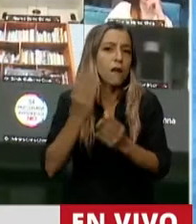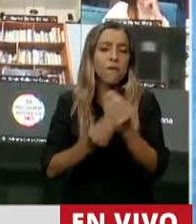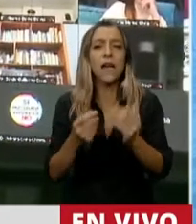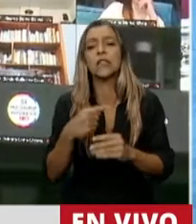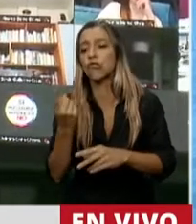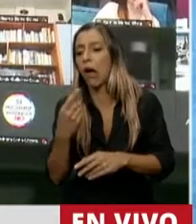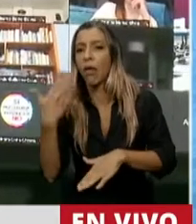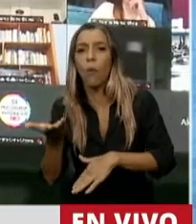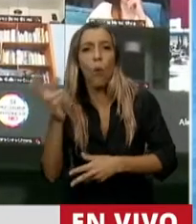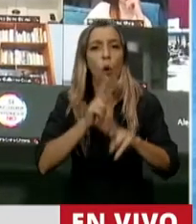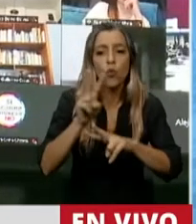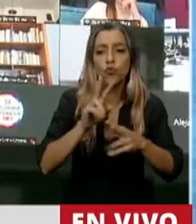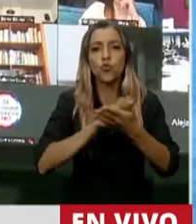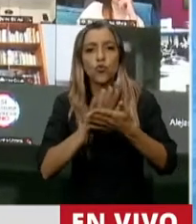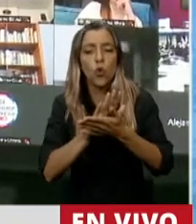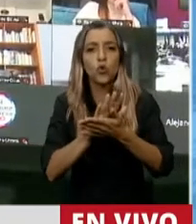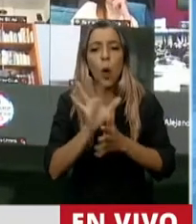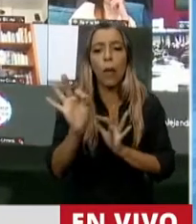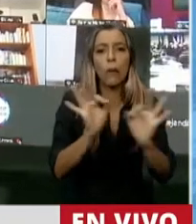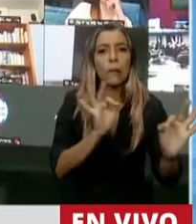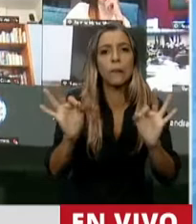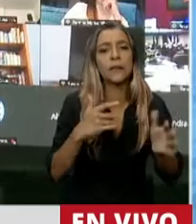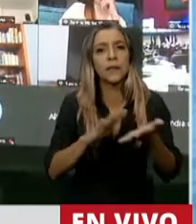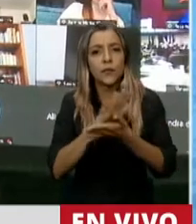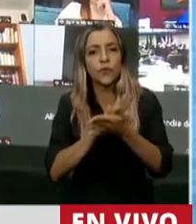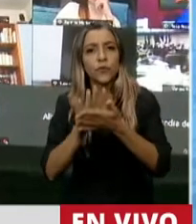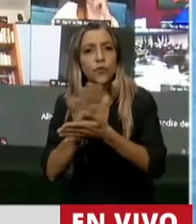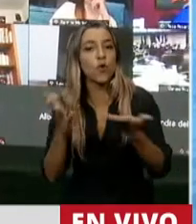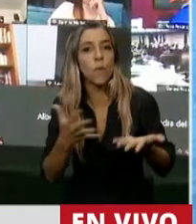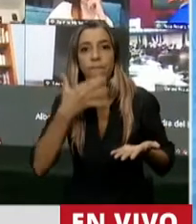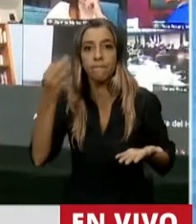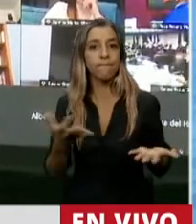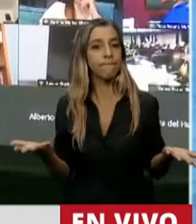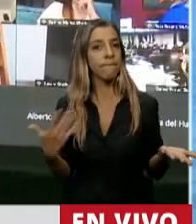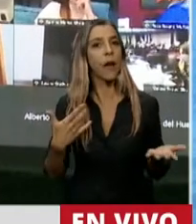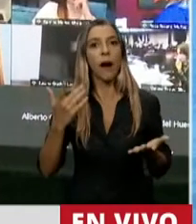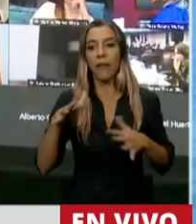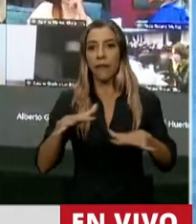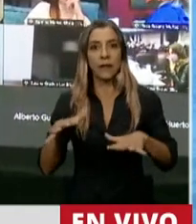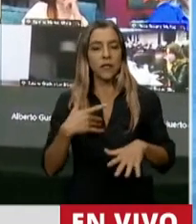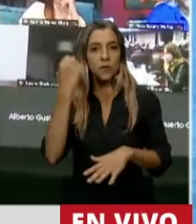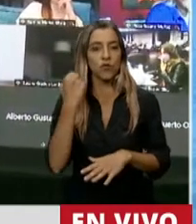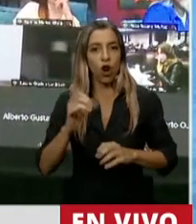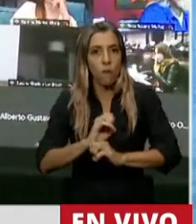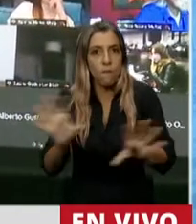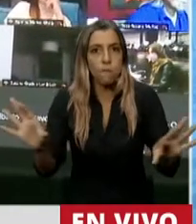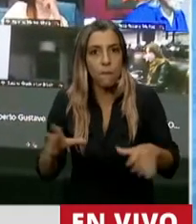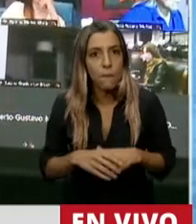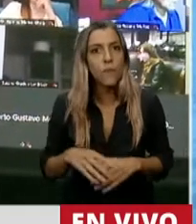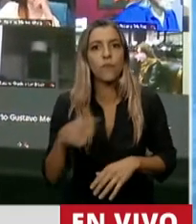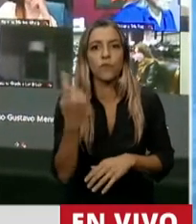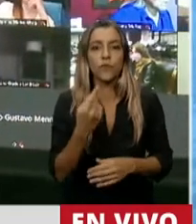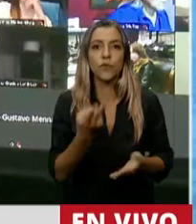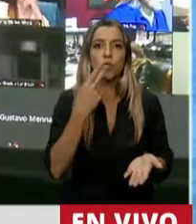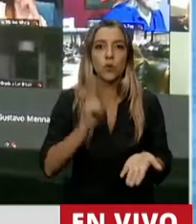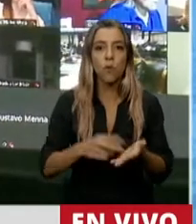parchando, atando con alambre distintas coyunturas de crisis económicas, creando nuevos impuestos que supuestamente son transitorios,